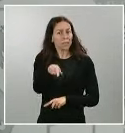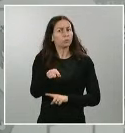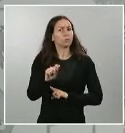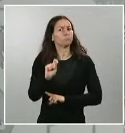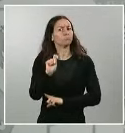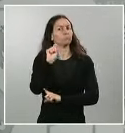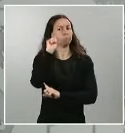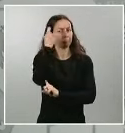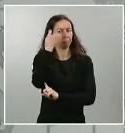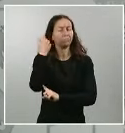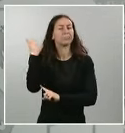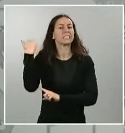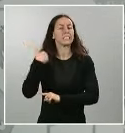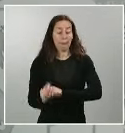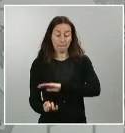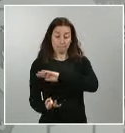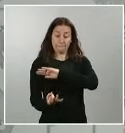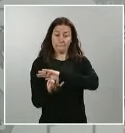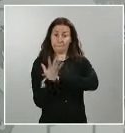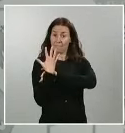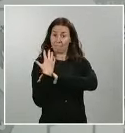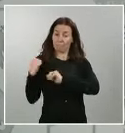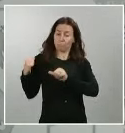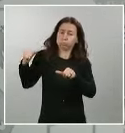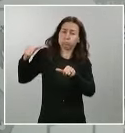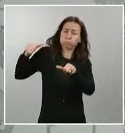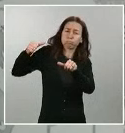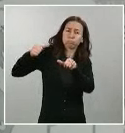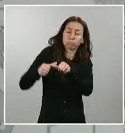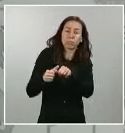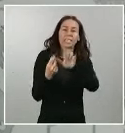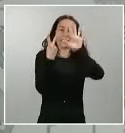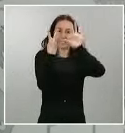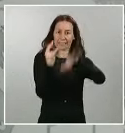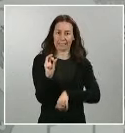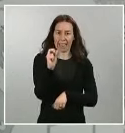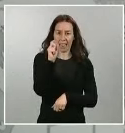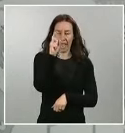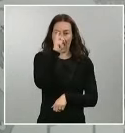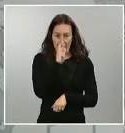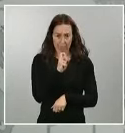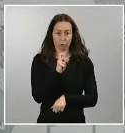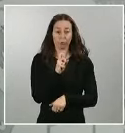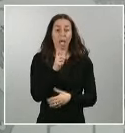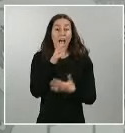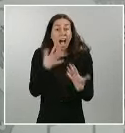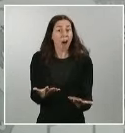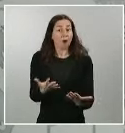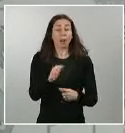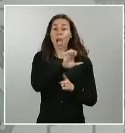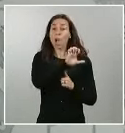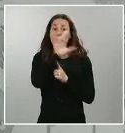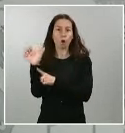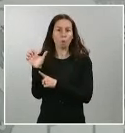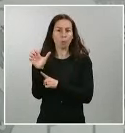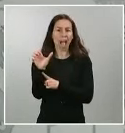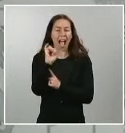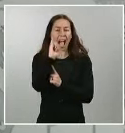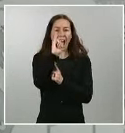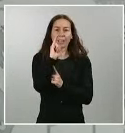70 años de existencia. Ahora Europa se enfrenta a un desafío distinto, que es librar unida una